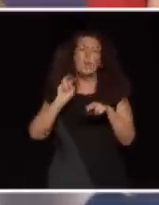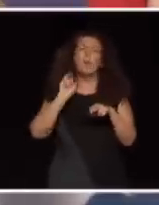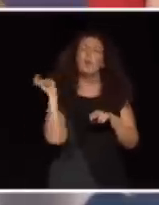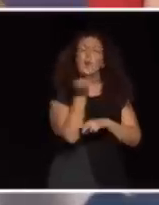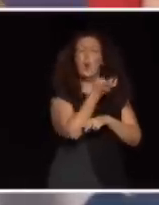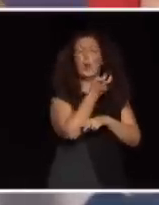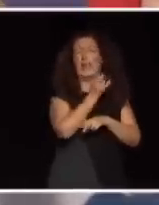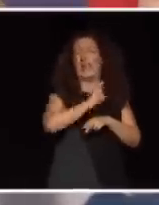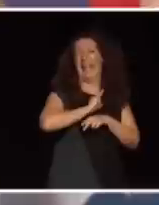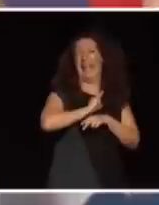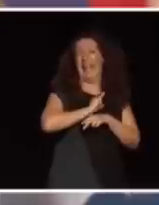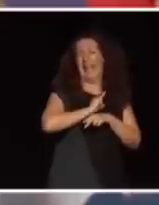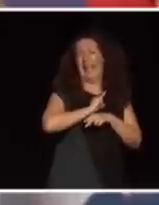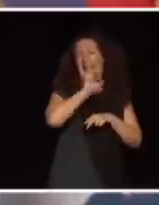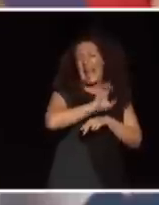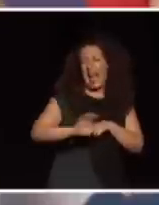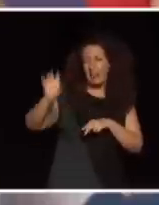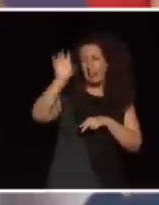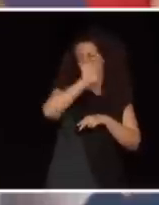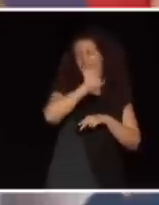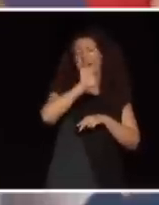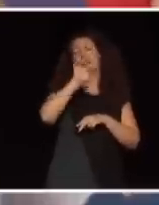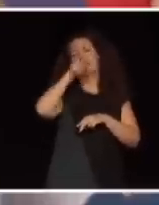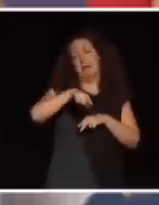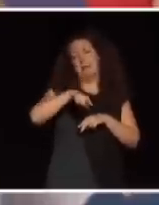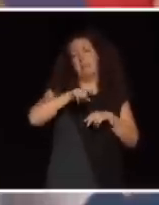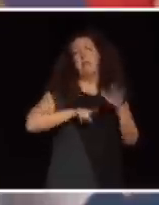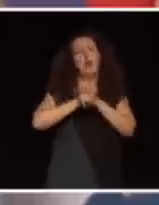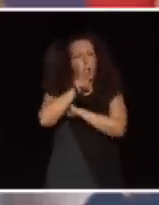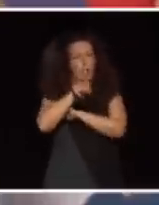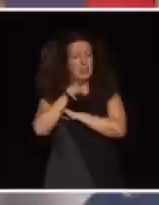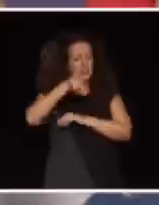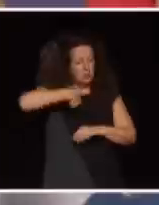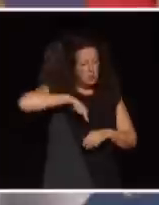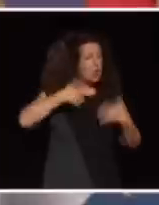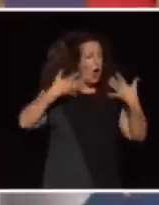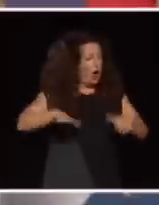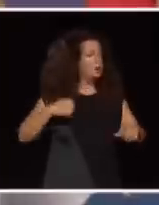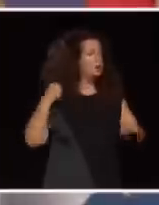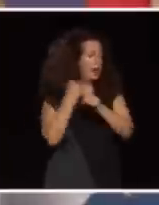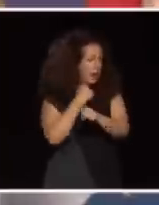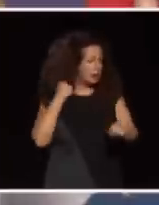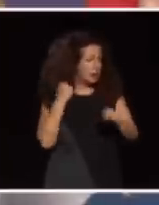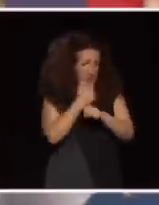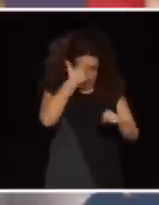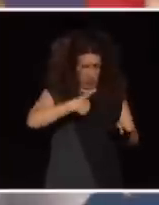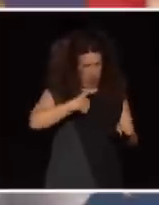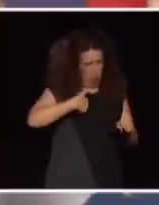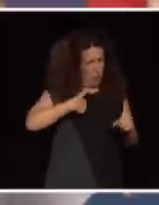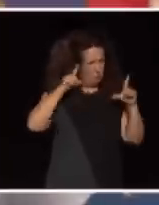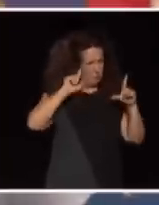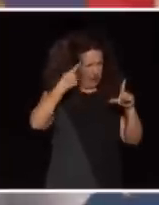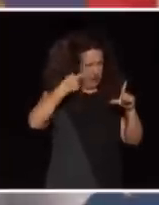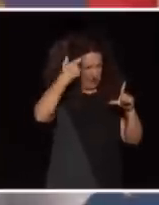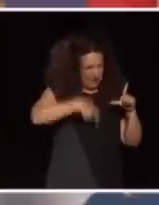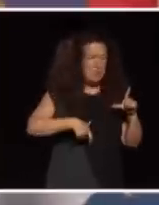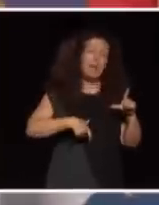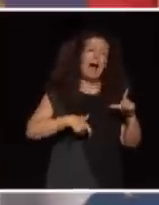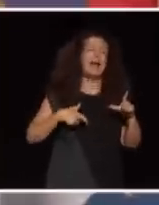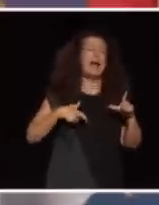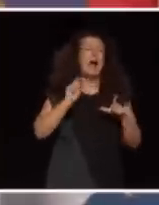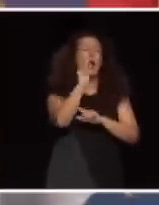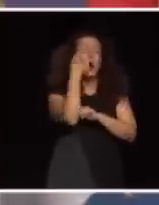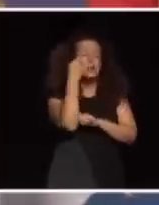y progresista, que a pesar de que hemos trabajado incansablemente, y os lo digo en primera persona, para que haya una ley de